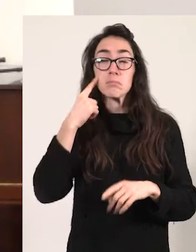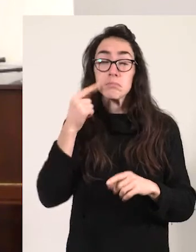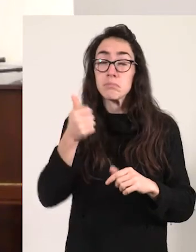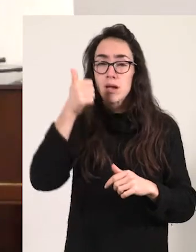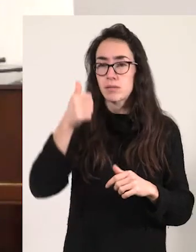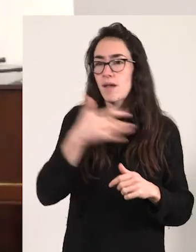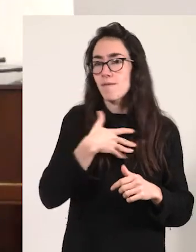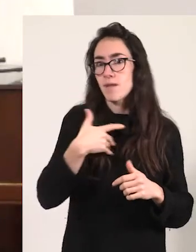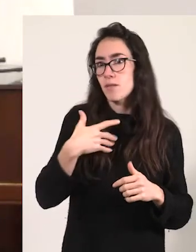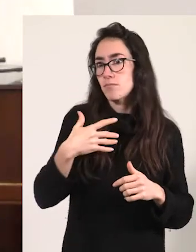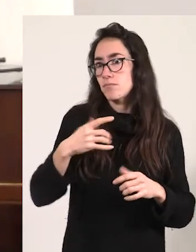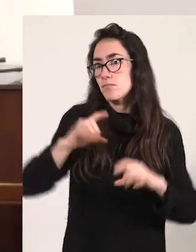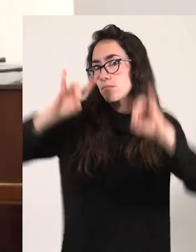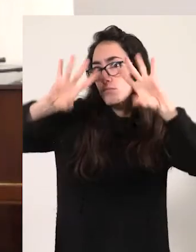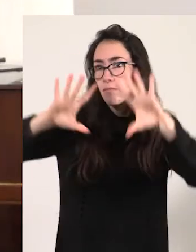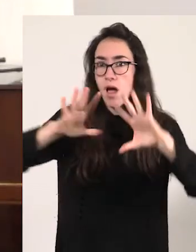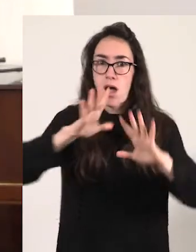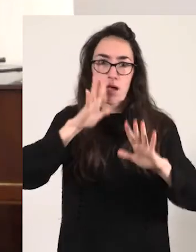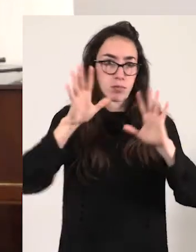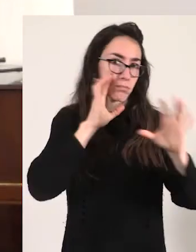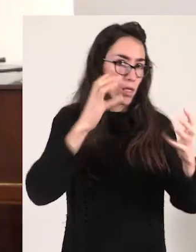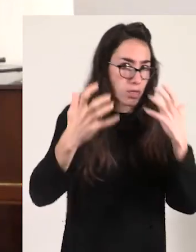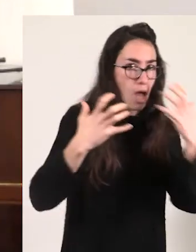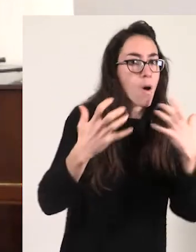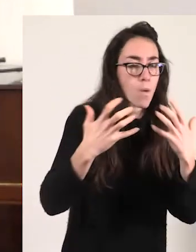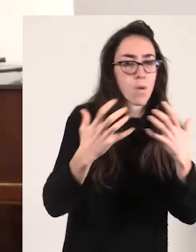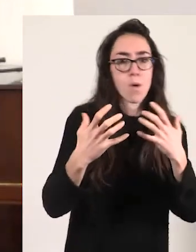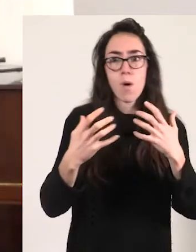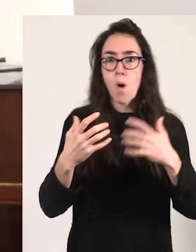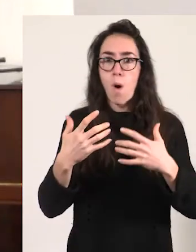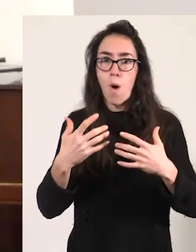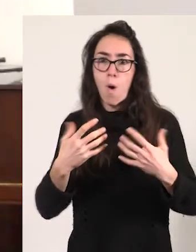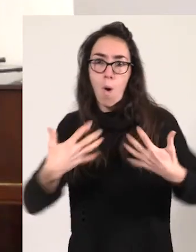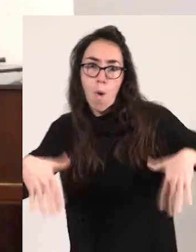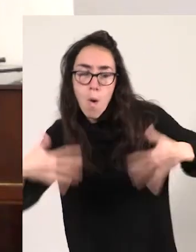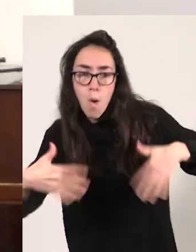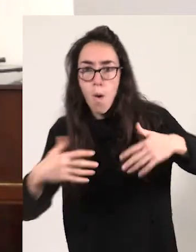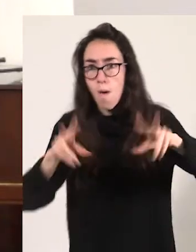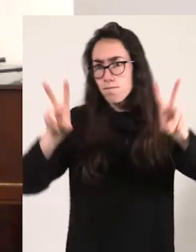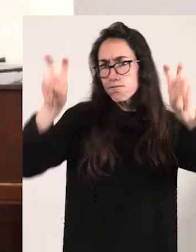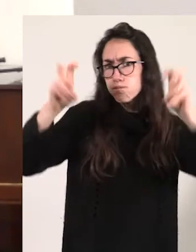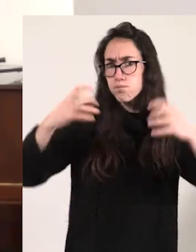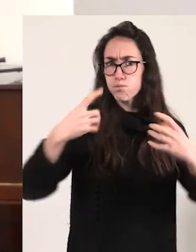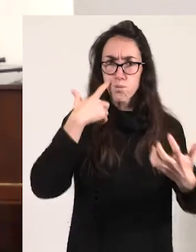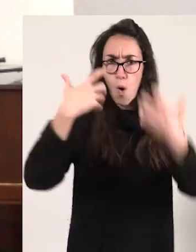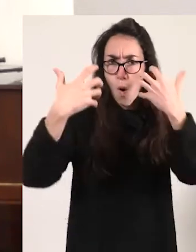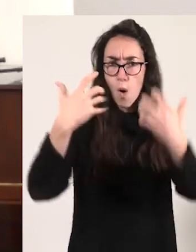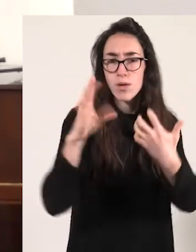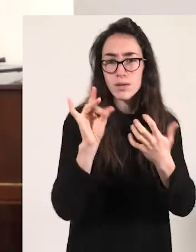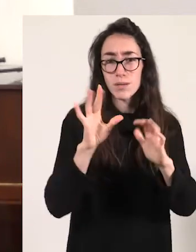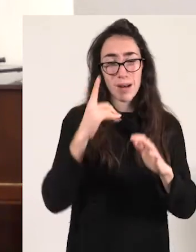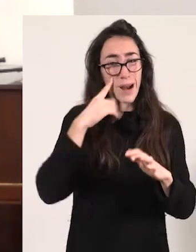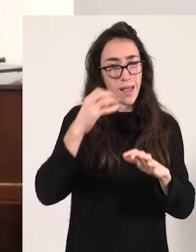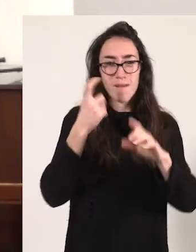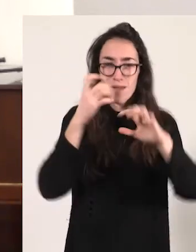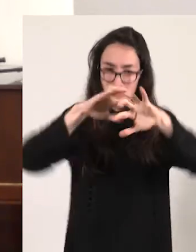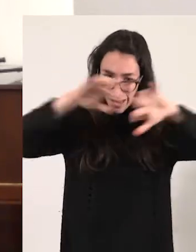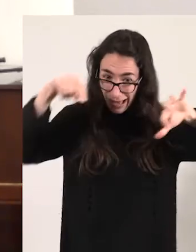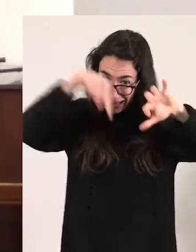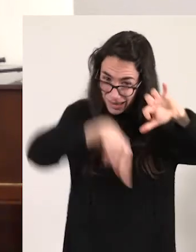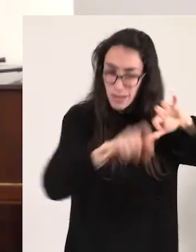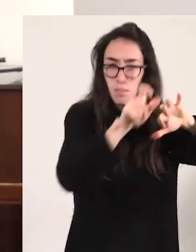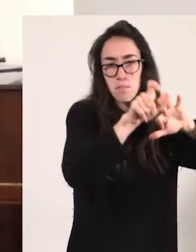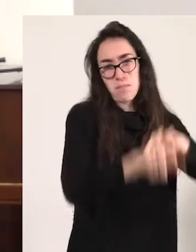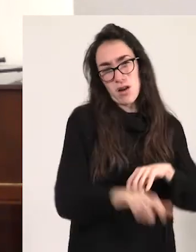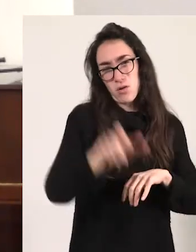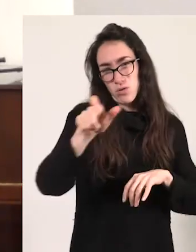porque supongo que prima el espectáculo, lo sensacionalista, los titulares bestias, antes que pensar que esos titulares los